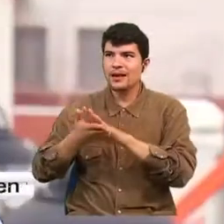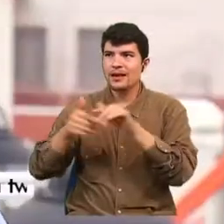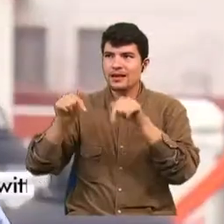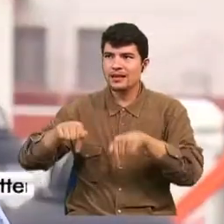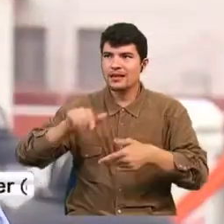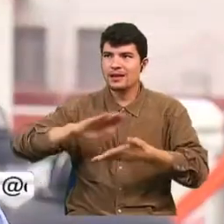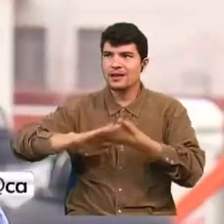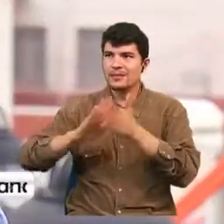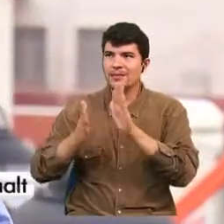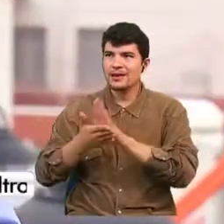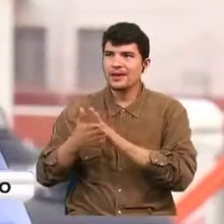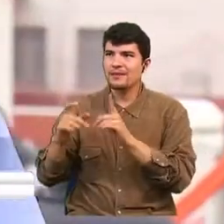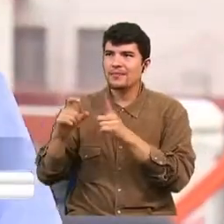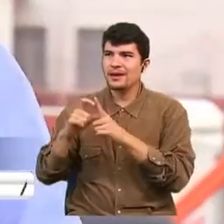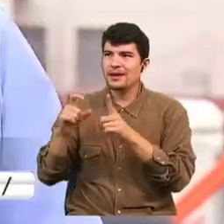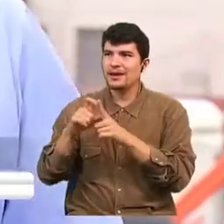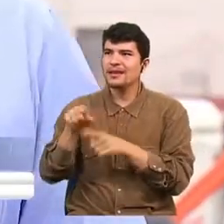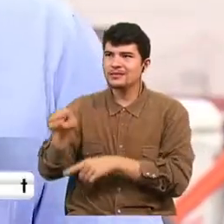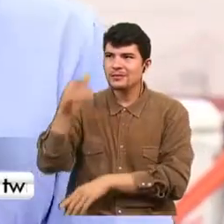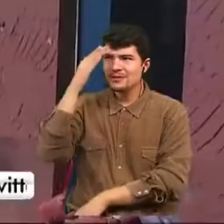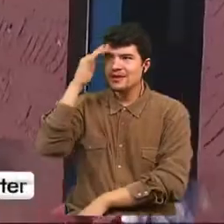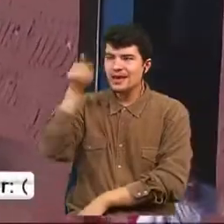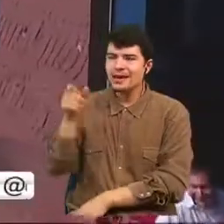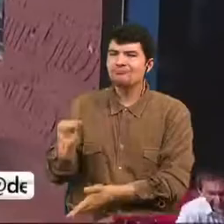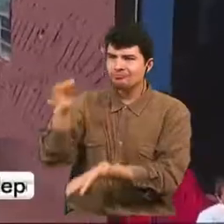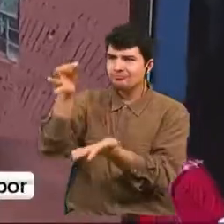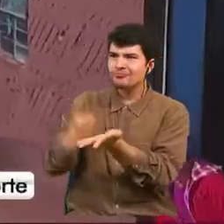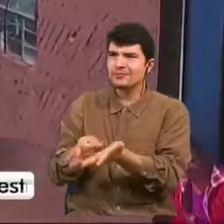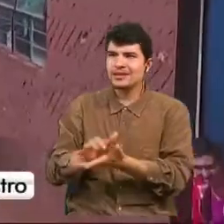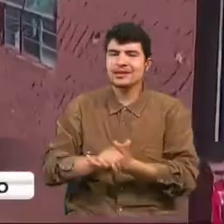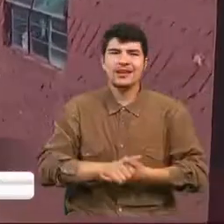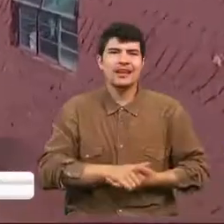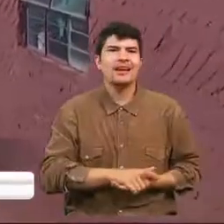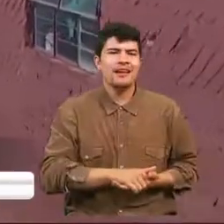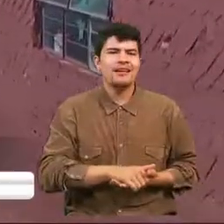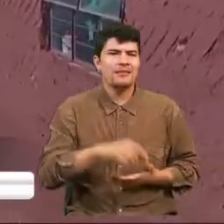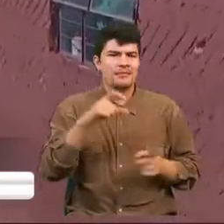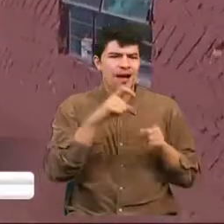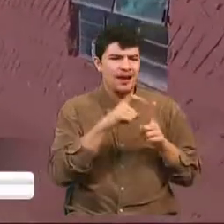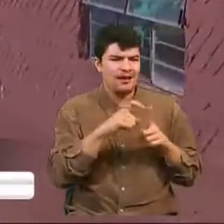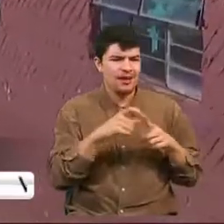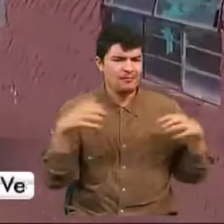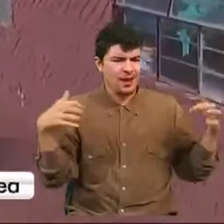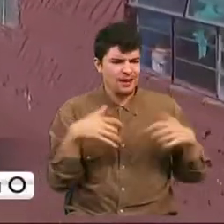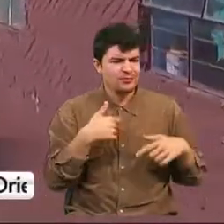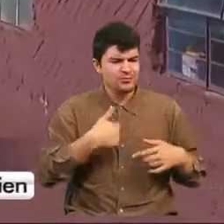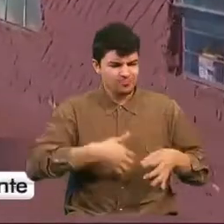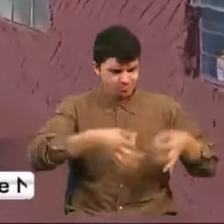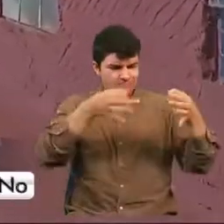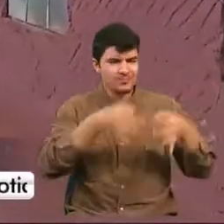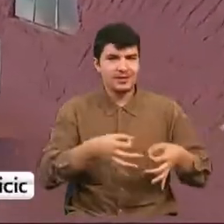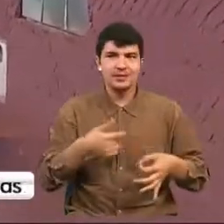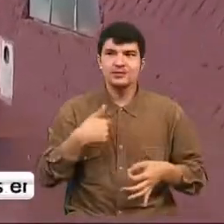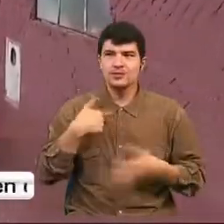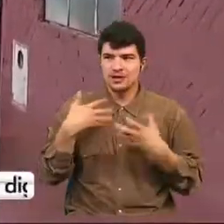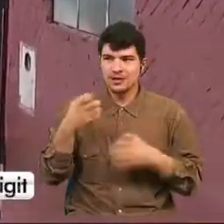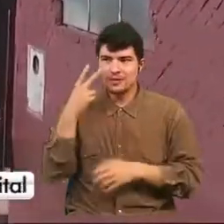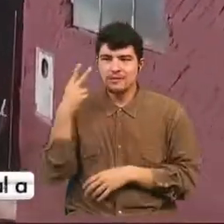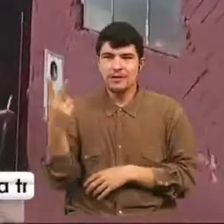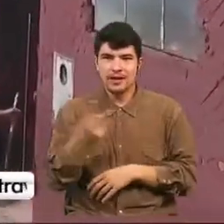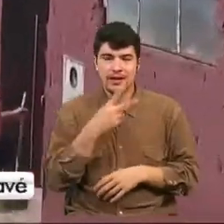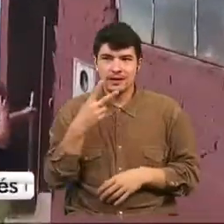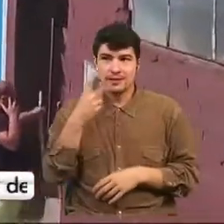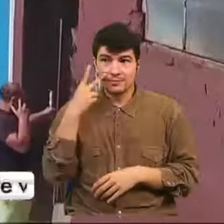como lo dice él, palabra de gallero, sé que nos va a cumplir. Palabra de beleño, palabra de valor. Mire, yo sí quiero que podamos hacer esta imagen del